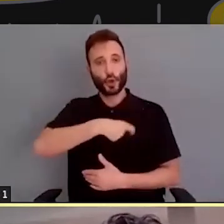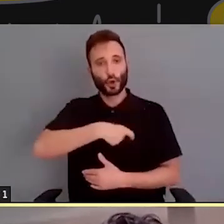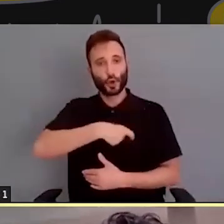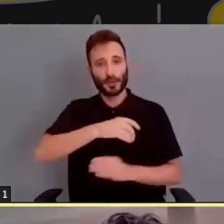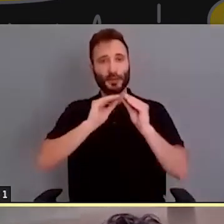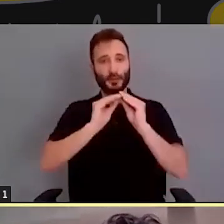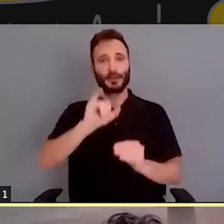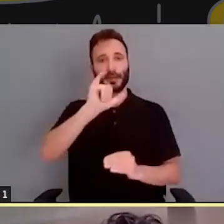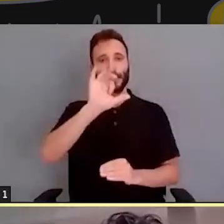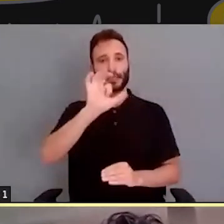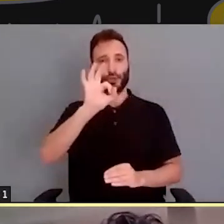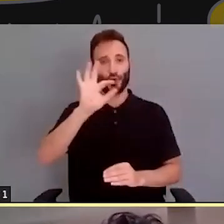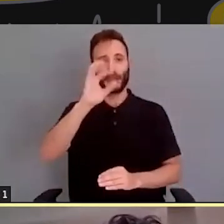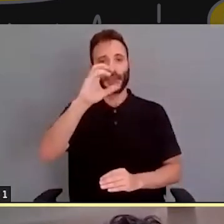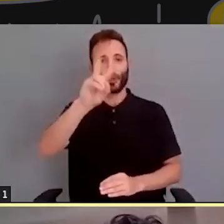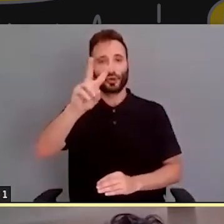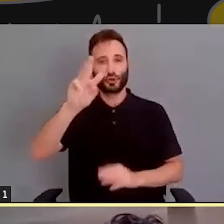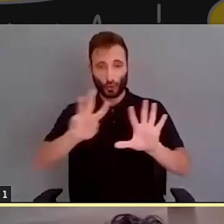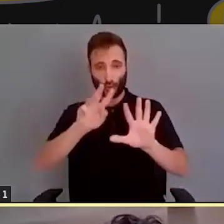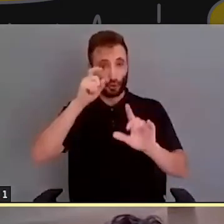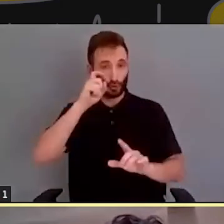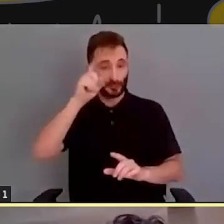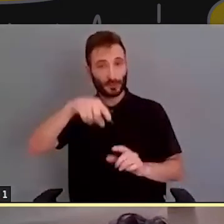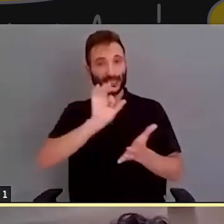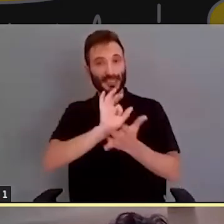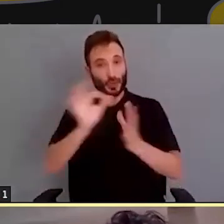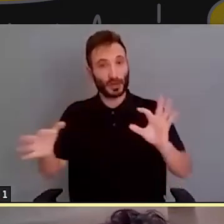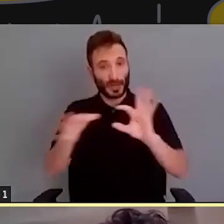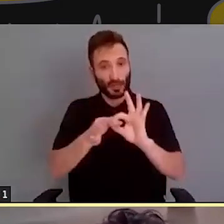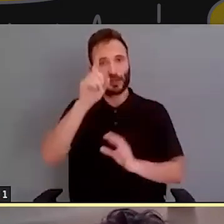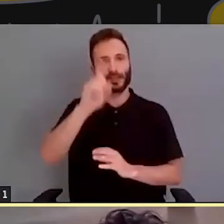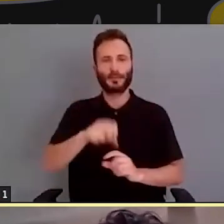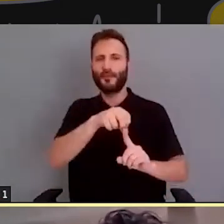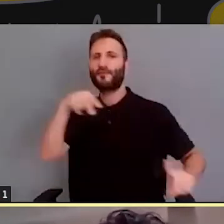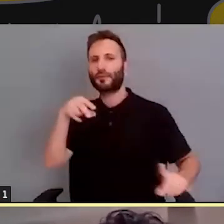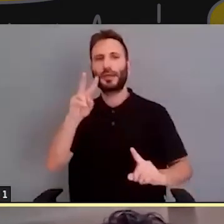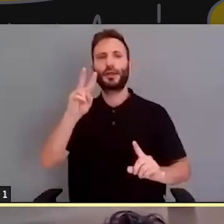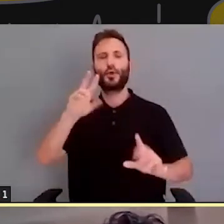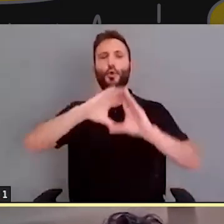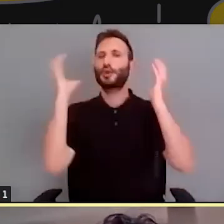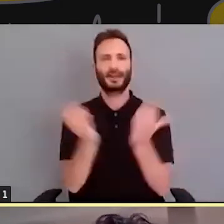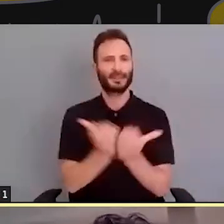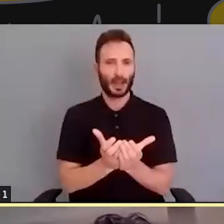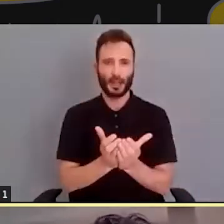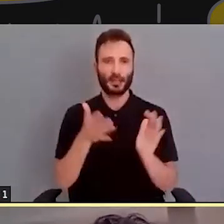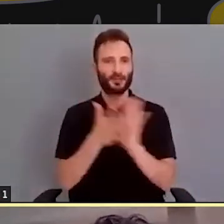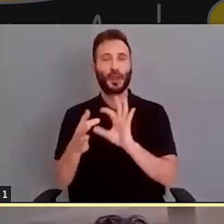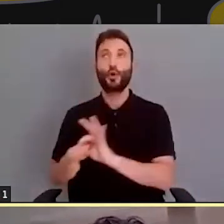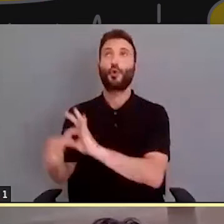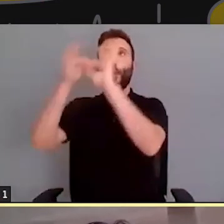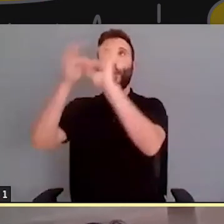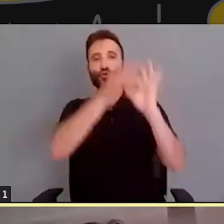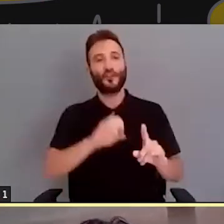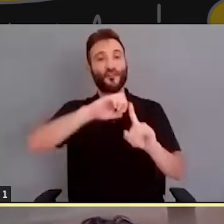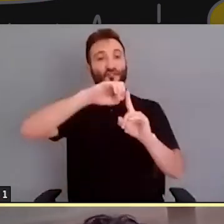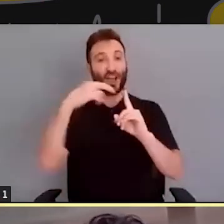de turismo y servicios relacionados, y que tiene un enfoque universal, ¿no? Es la unión de varios factores. En este